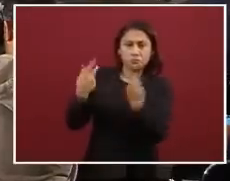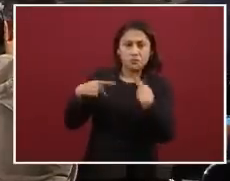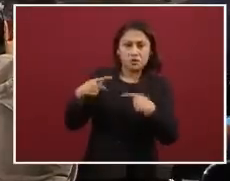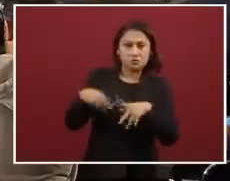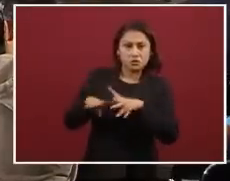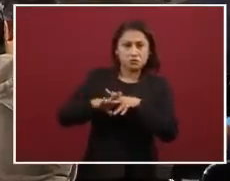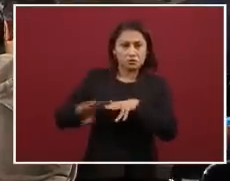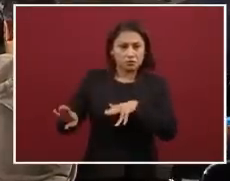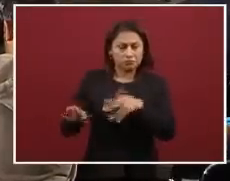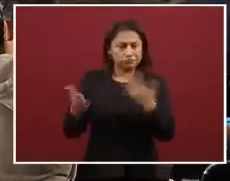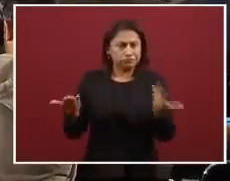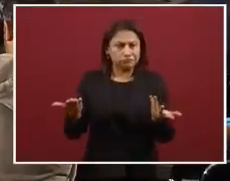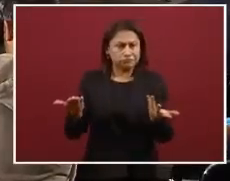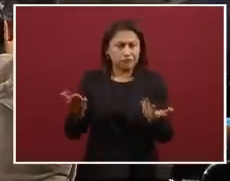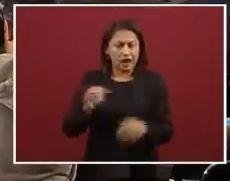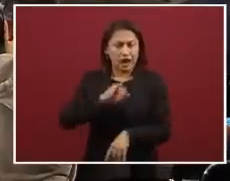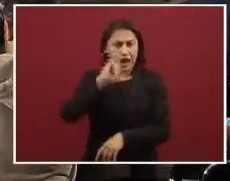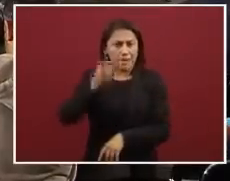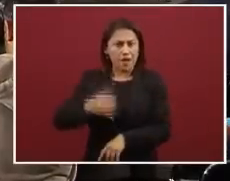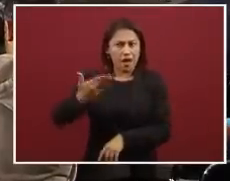Se les ha dado la espalda,